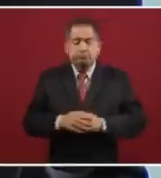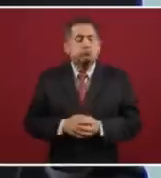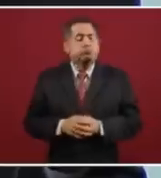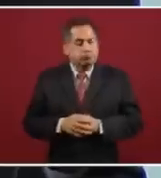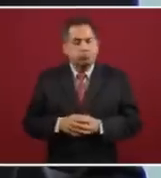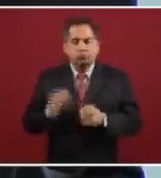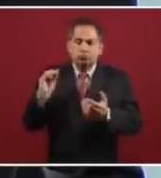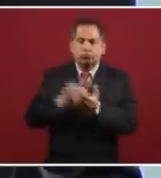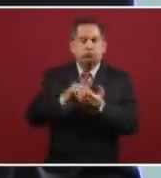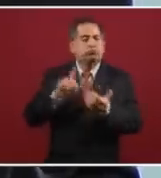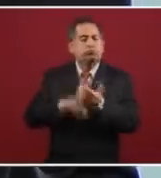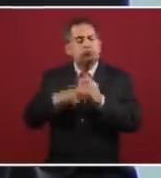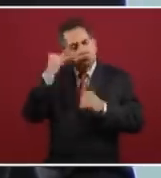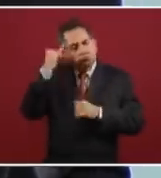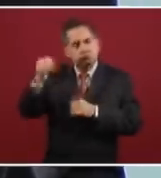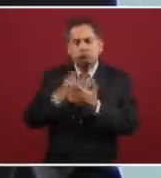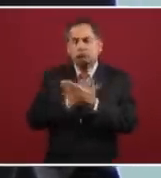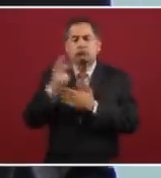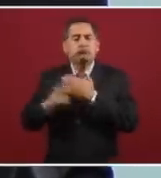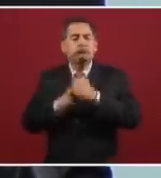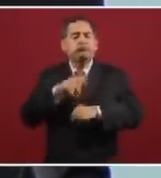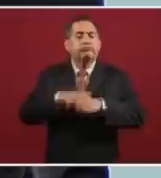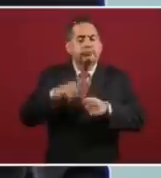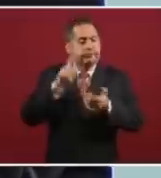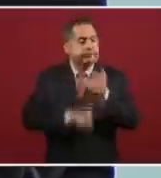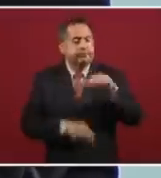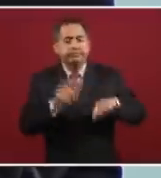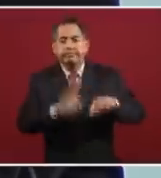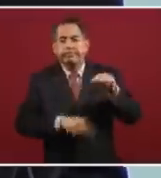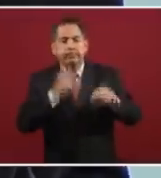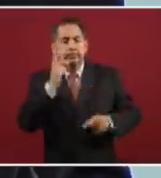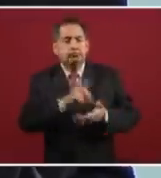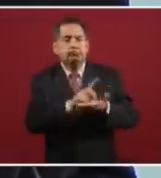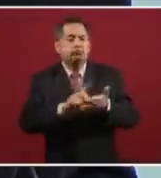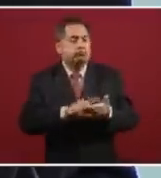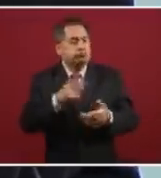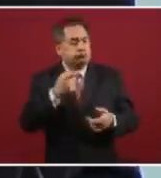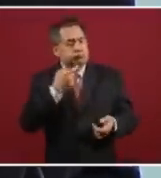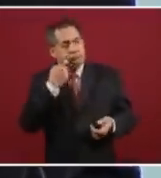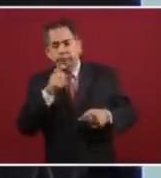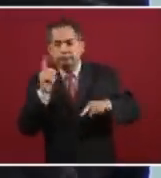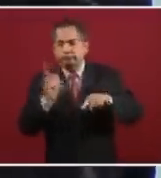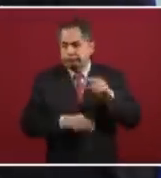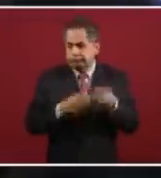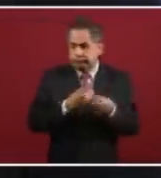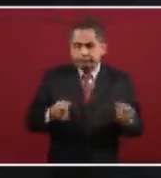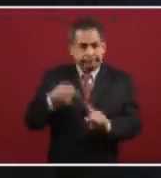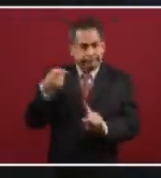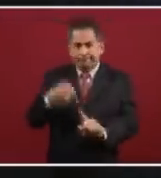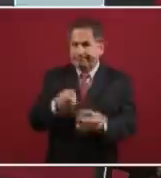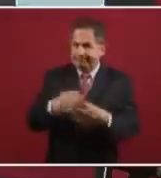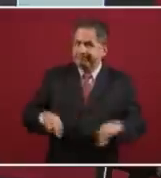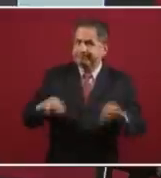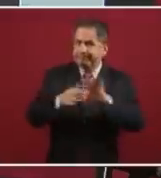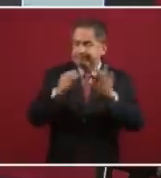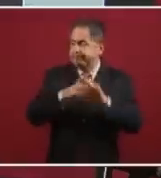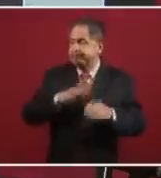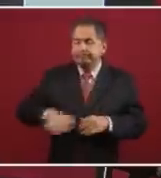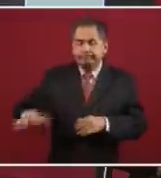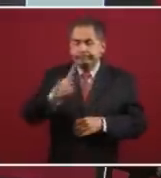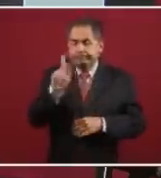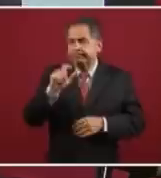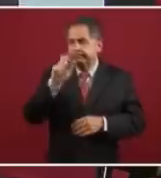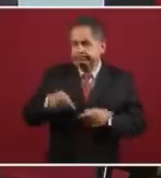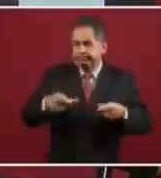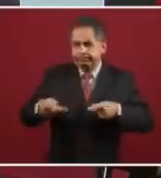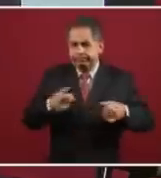Implementación de la Estrategia Nacional contra las Adicciones va a ser un eje fundamental de la estrategia de